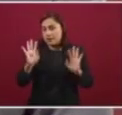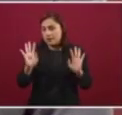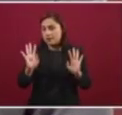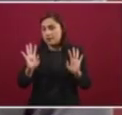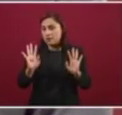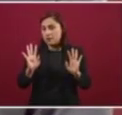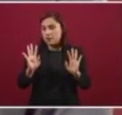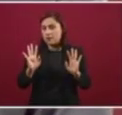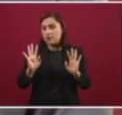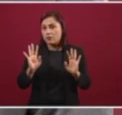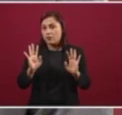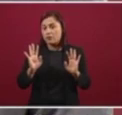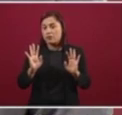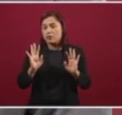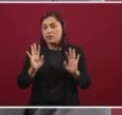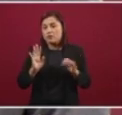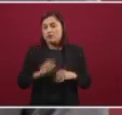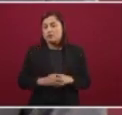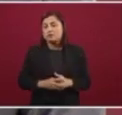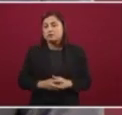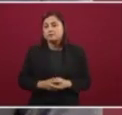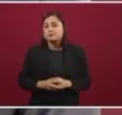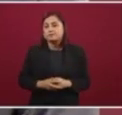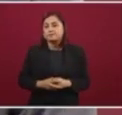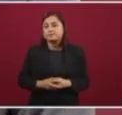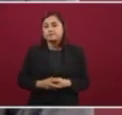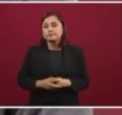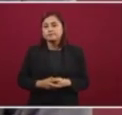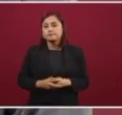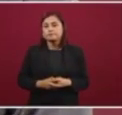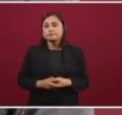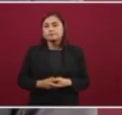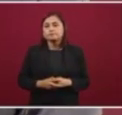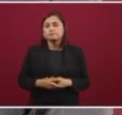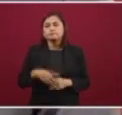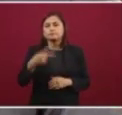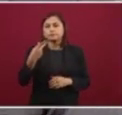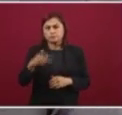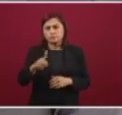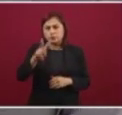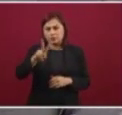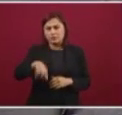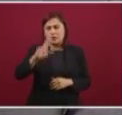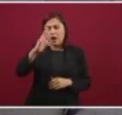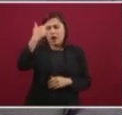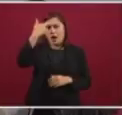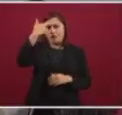nos tocó ver cómo sacaban las imágenes. Sería bueno que ahora